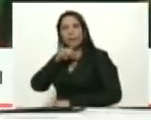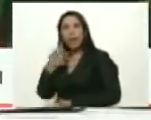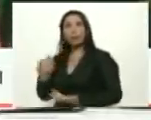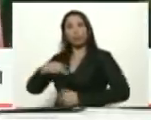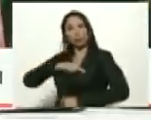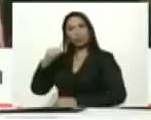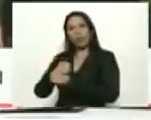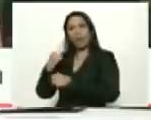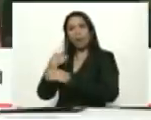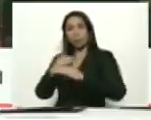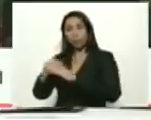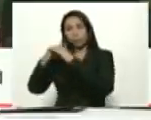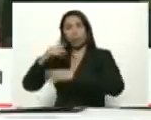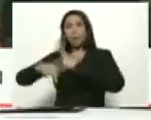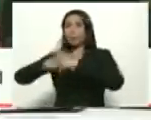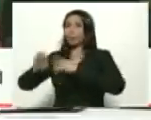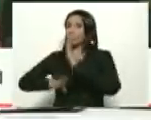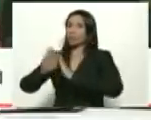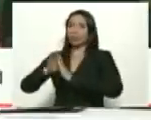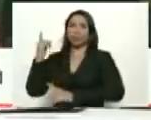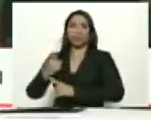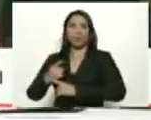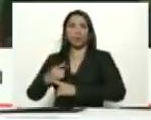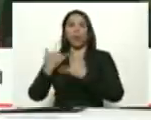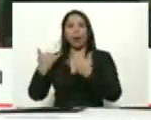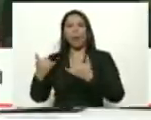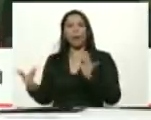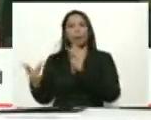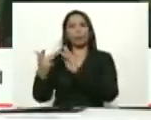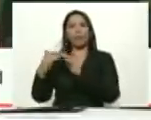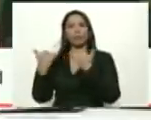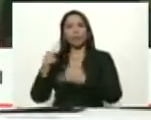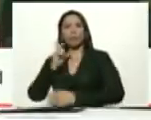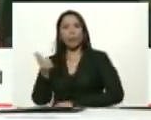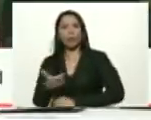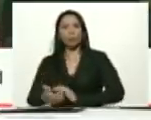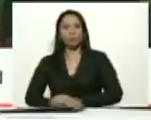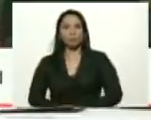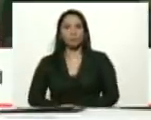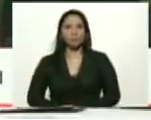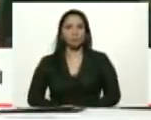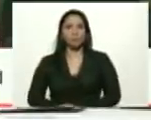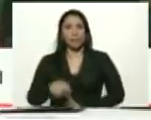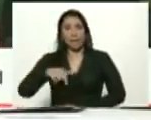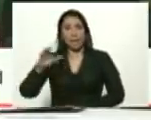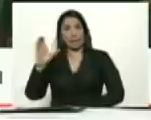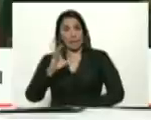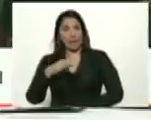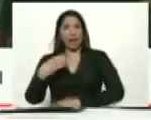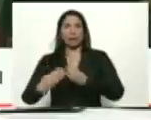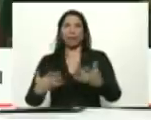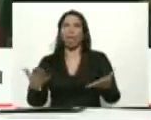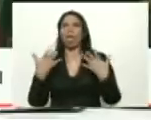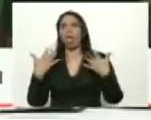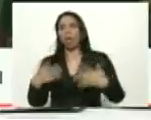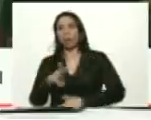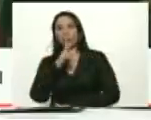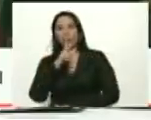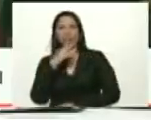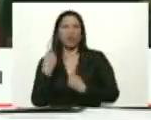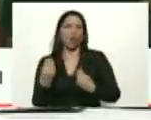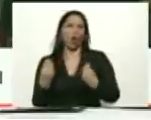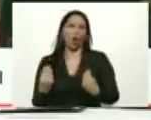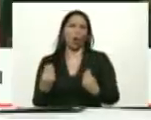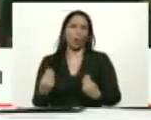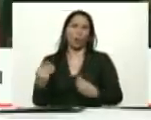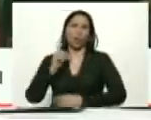trabajando, produciendo. Vámonos al Guárico. Si aquí en Caracas está haciendo un calor terrible, ¿cómo será en el